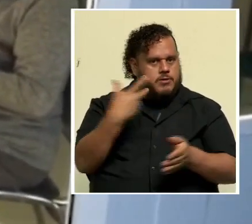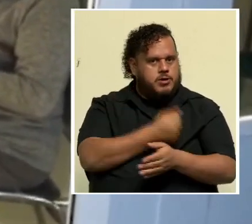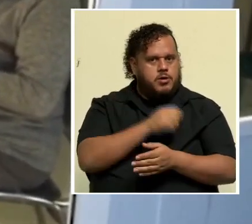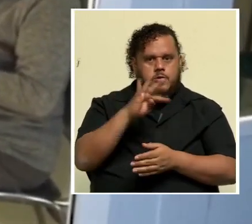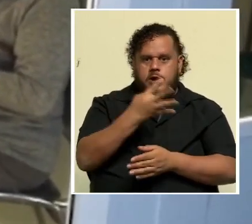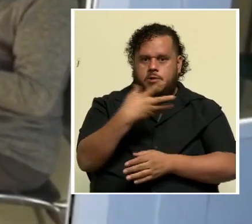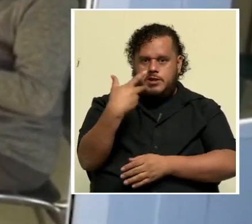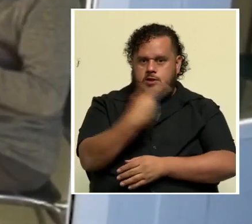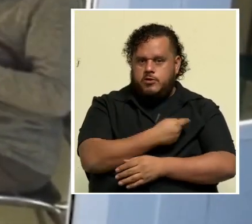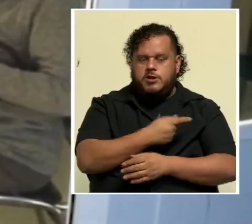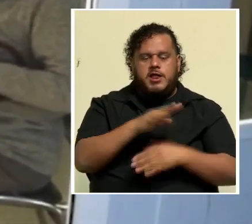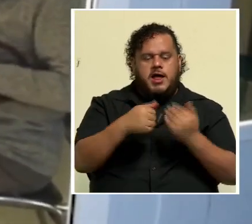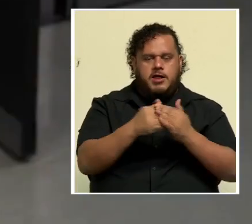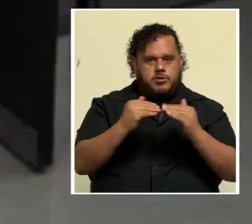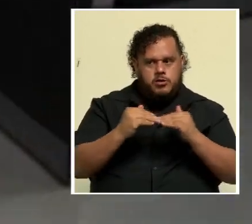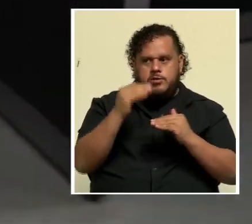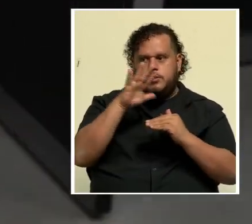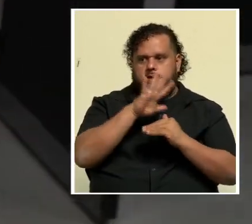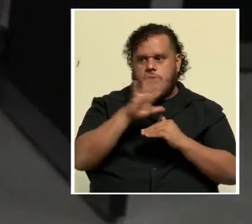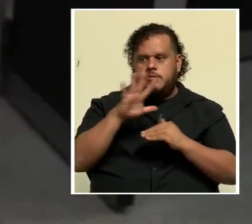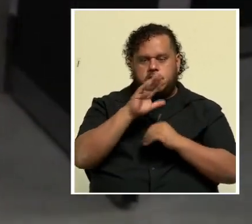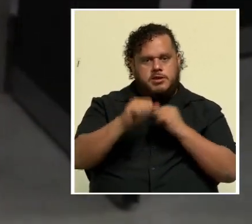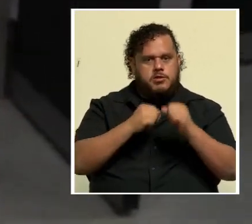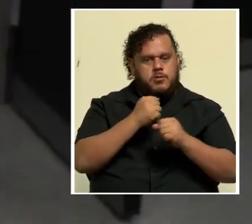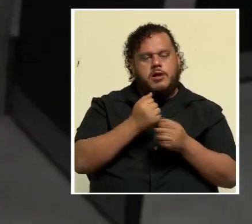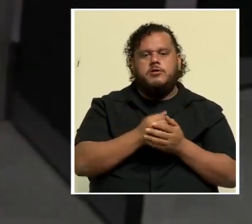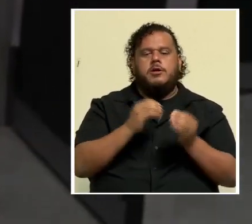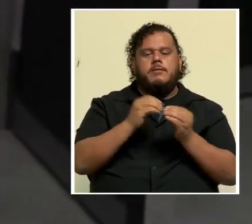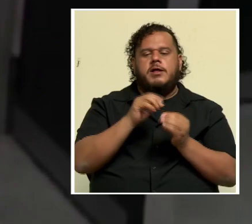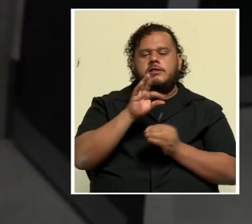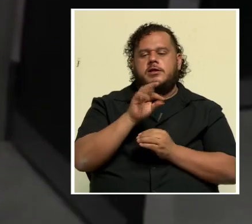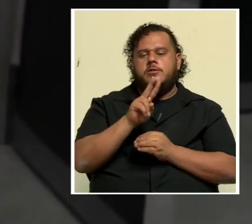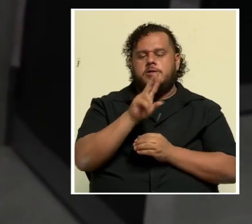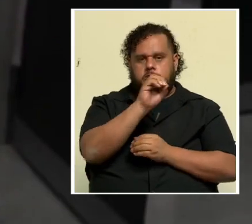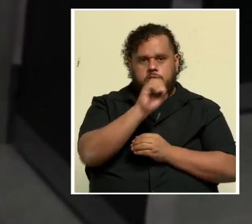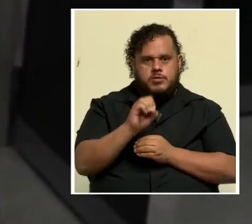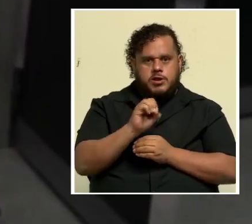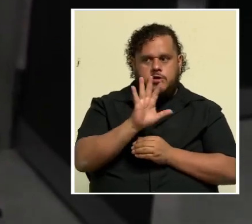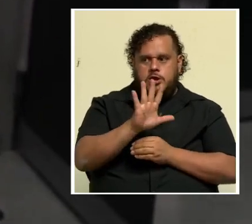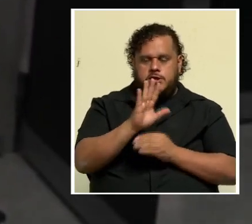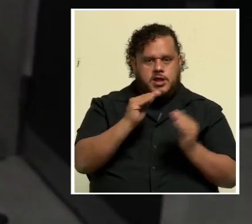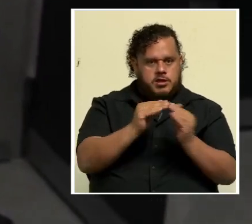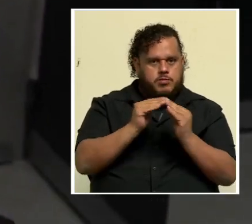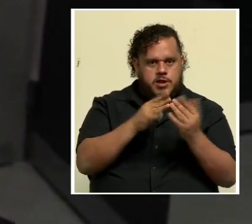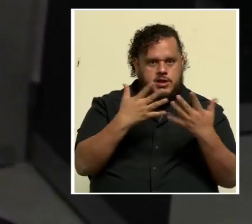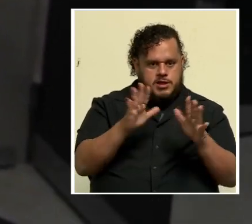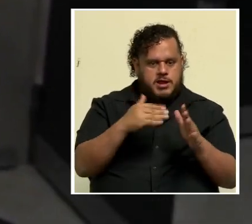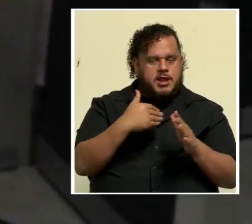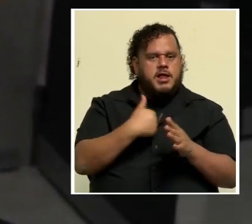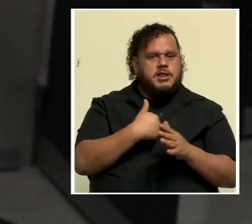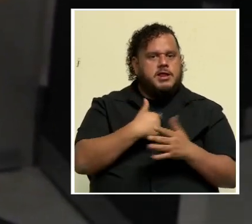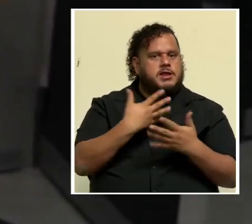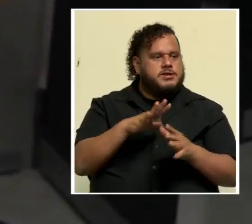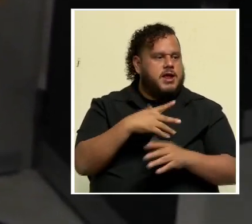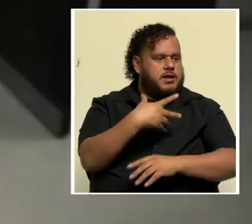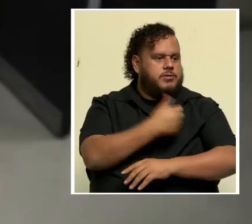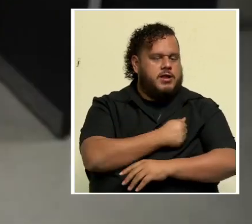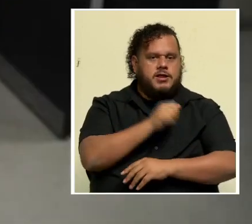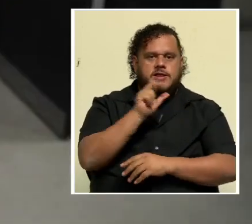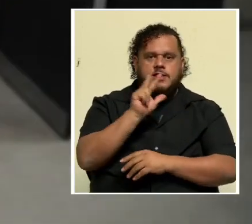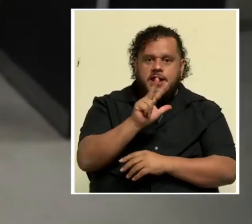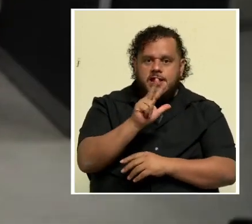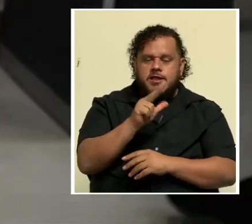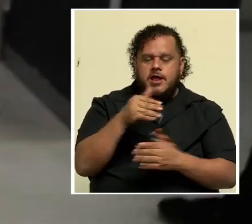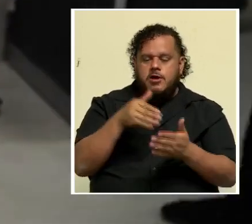cuarta dosis a los mayores de 55 años. Más del 92% de su población tiene ya las 3 vacunas contra la